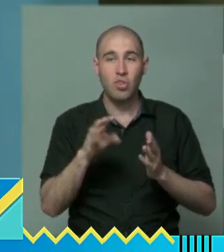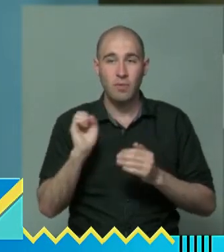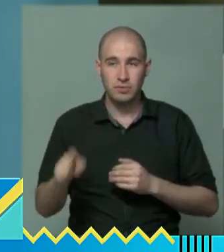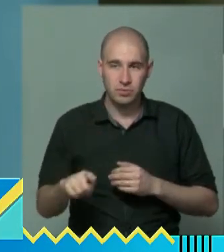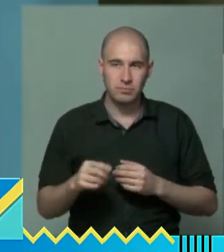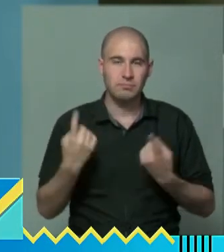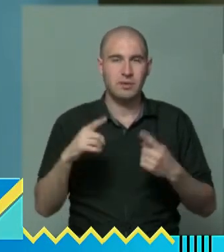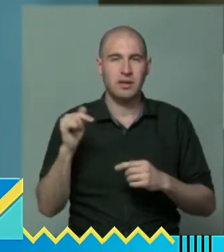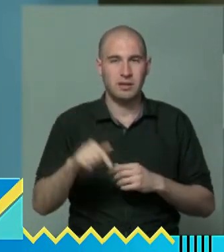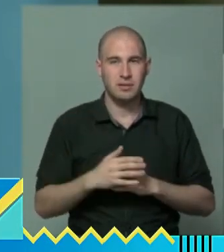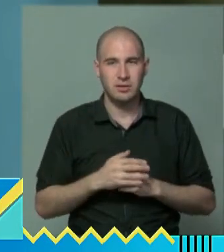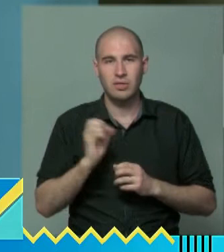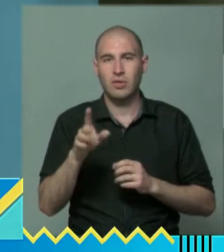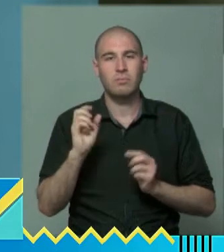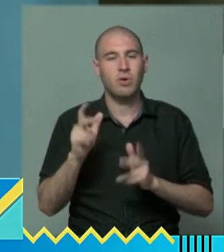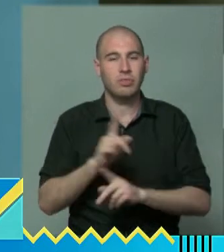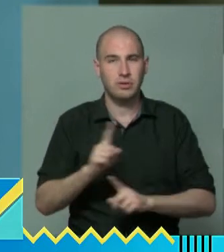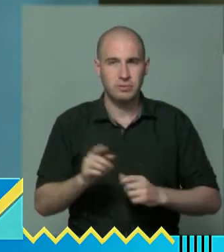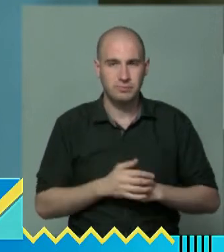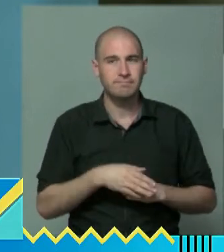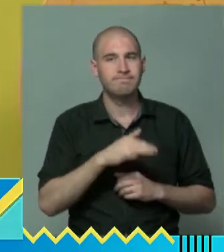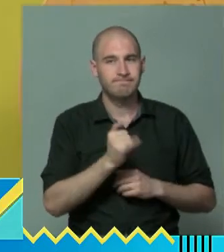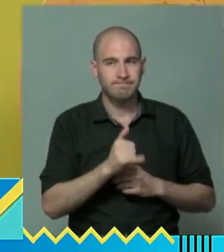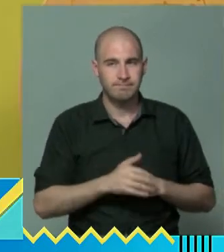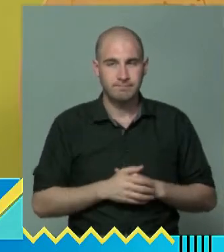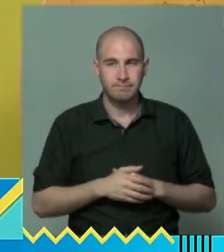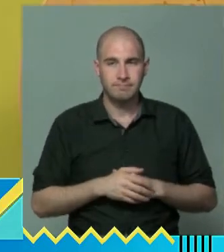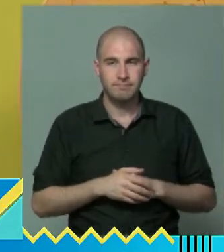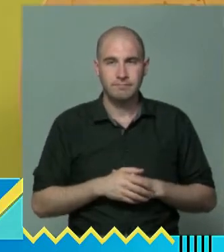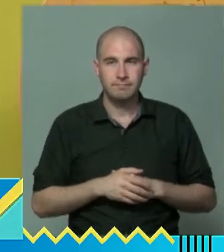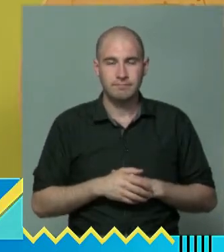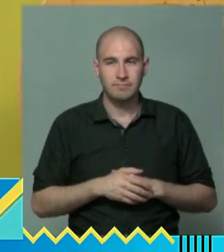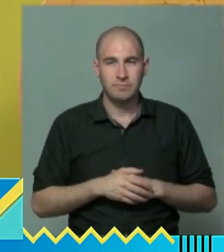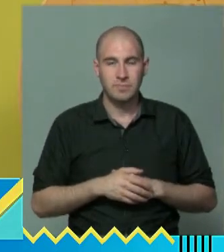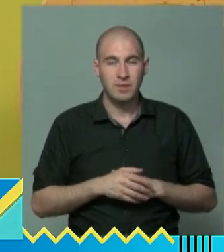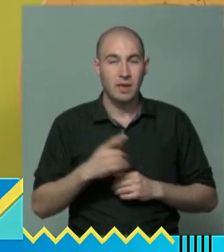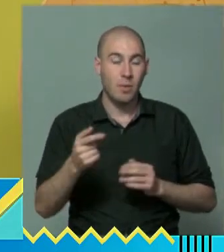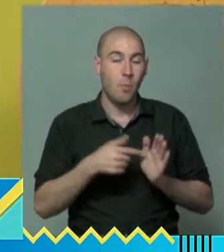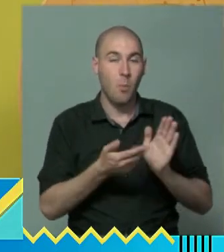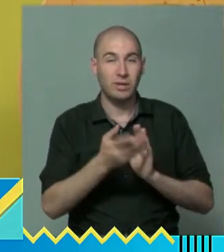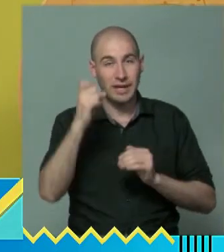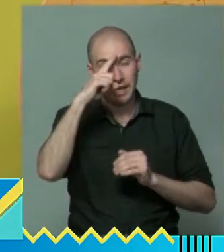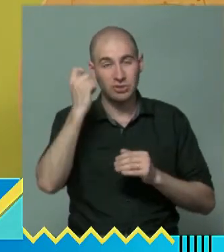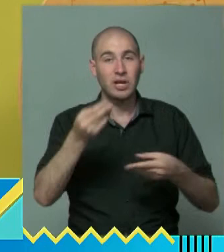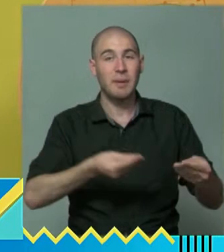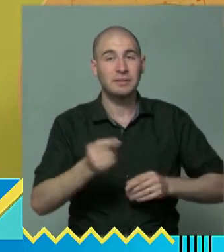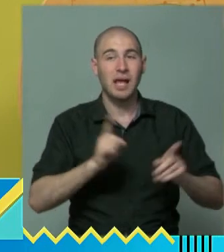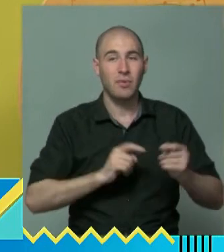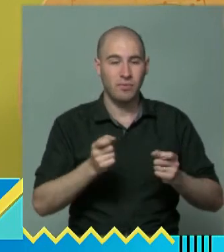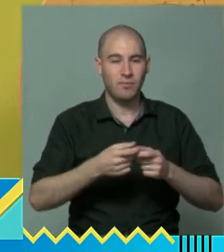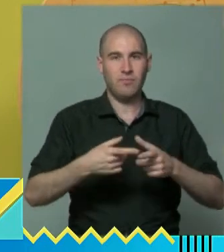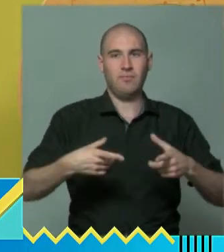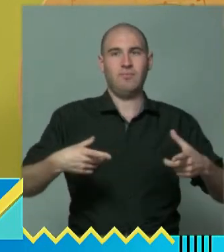hace falta decirlo. Sí, hubieron, digamos, el mismo reflejo que en la nación, empresas que tuvieron un